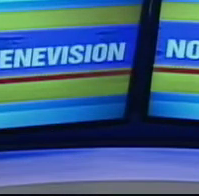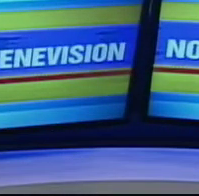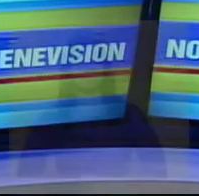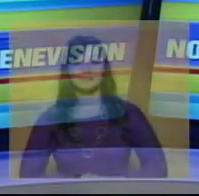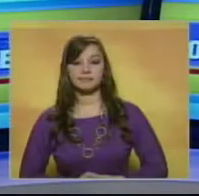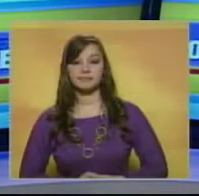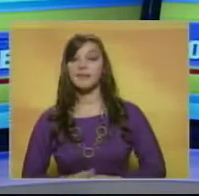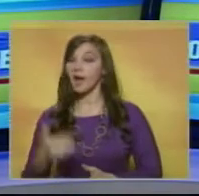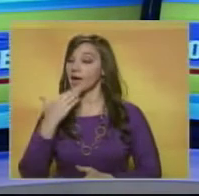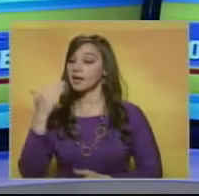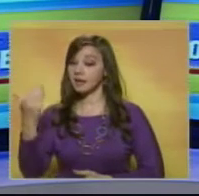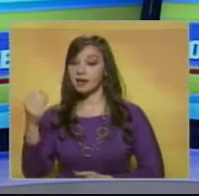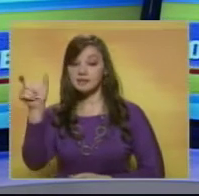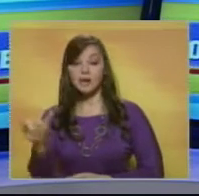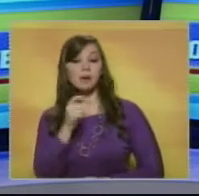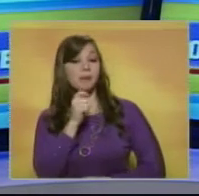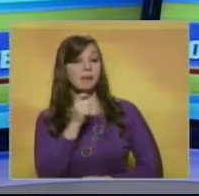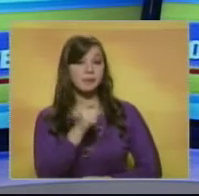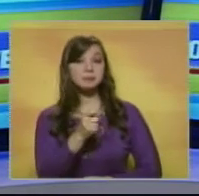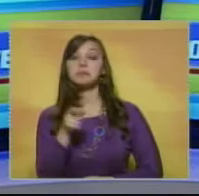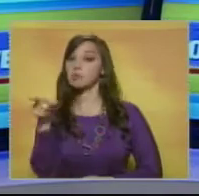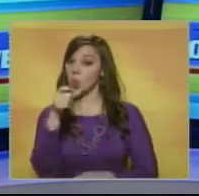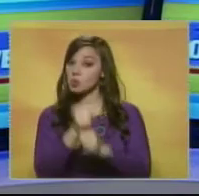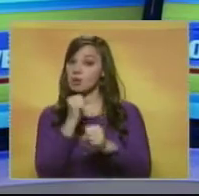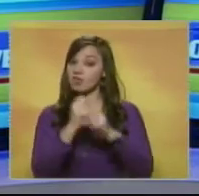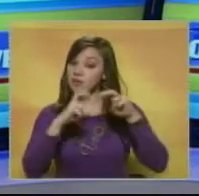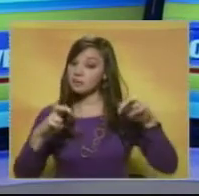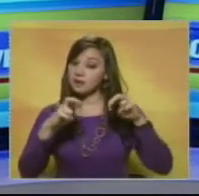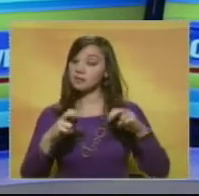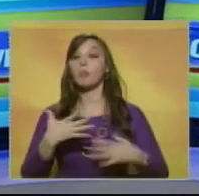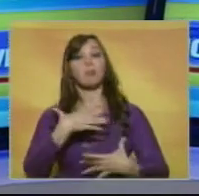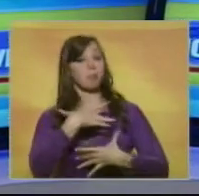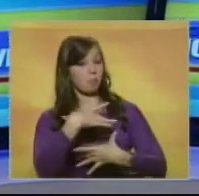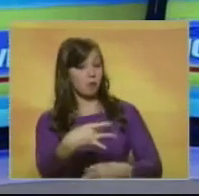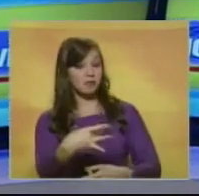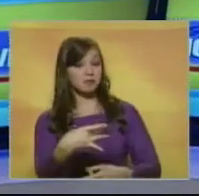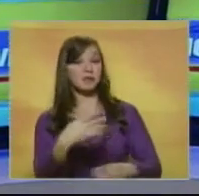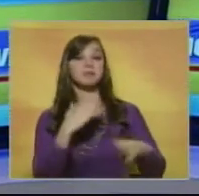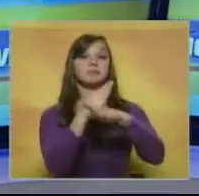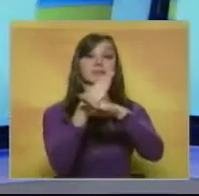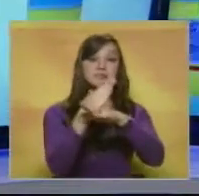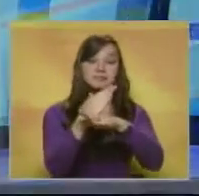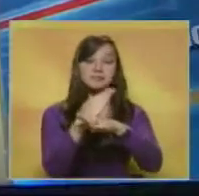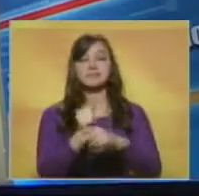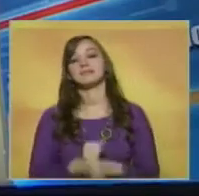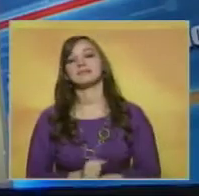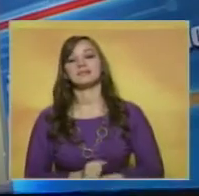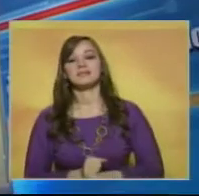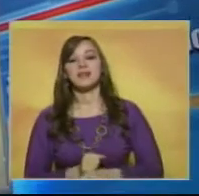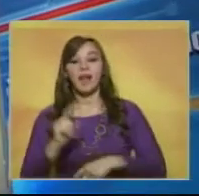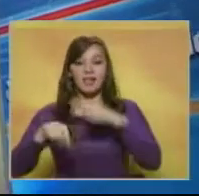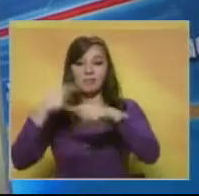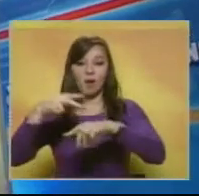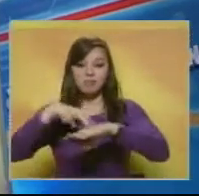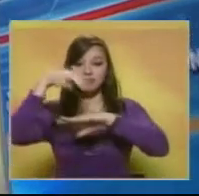Bueno, gracias Vicky por ese trabajo de investigación. Muy interesante. Bueno, es momento de hacer una nueva pausa. Al regreso, salto al vacío. 3